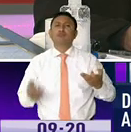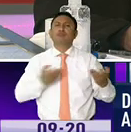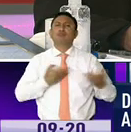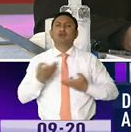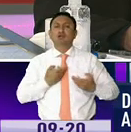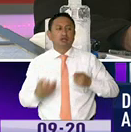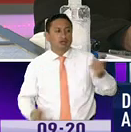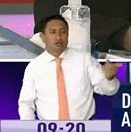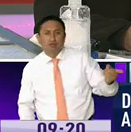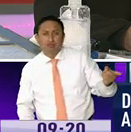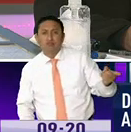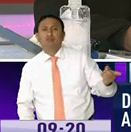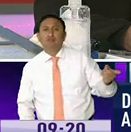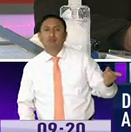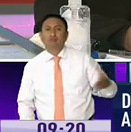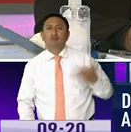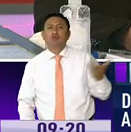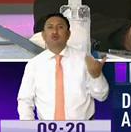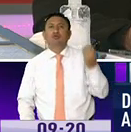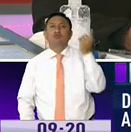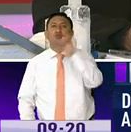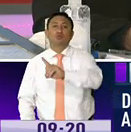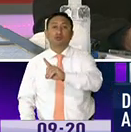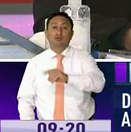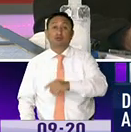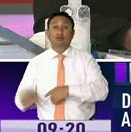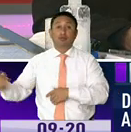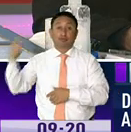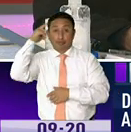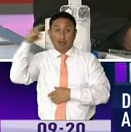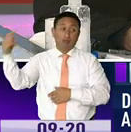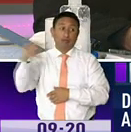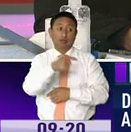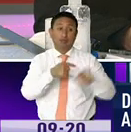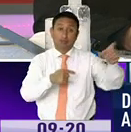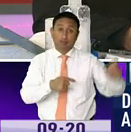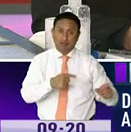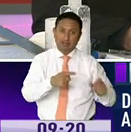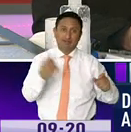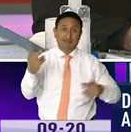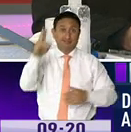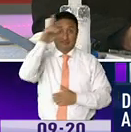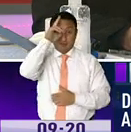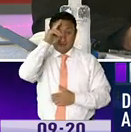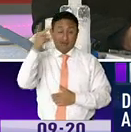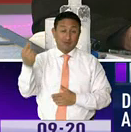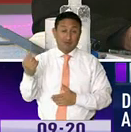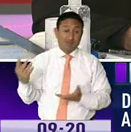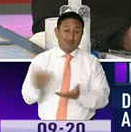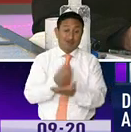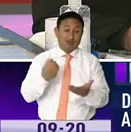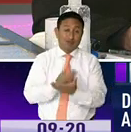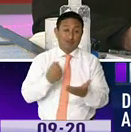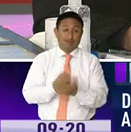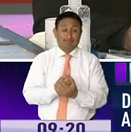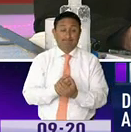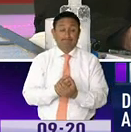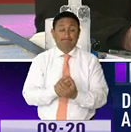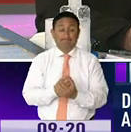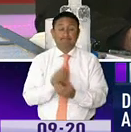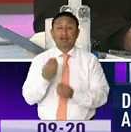hacer la ciudadanía? ¿Dónde debe dirigirse? Porque hasta que lleguen los operativos, el señor de la tienda sigue ganando plata a costa de esta